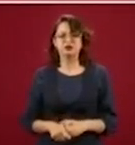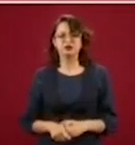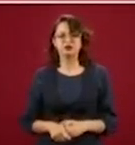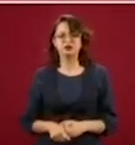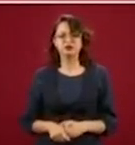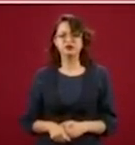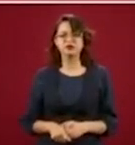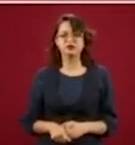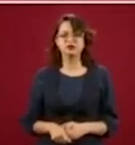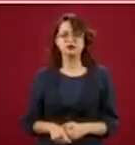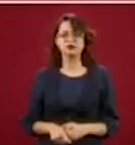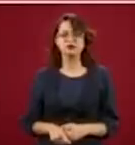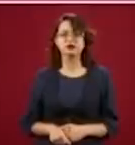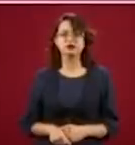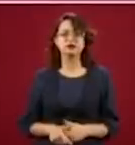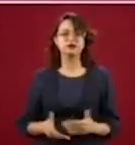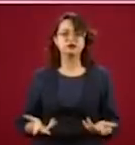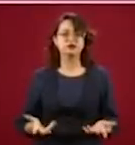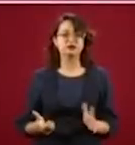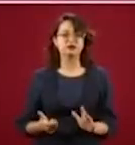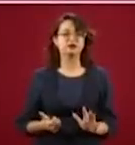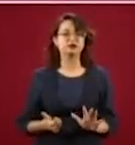5, 6